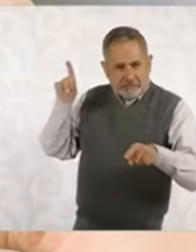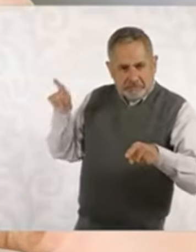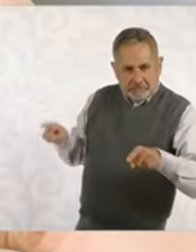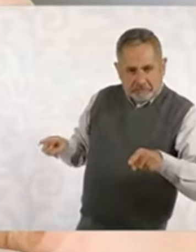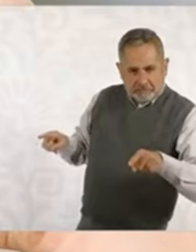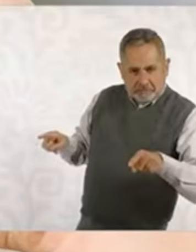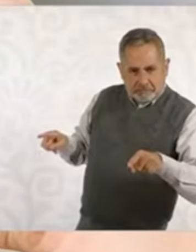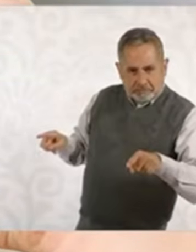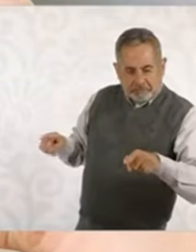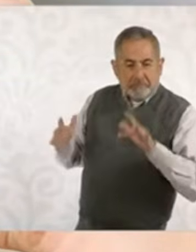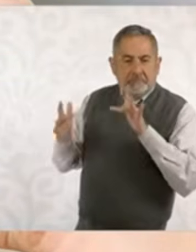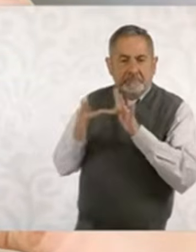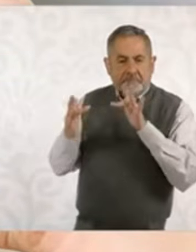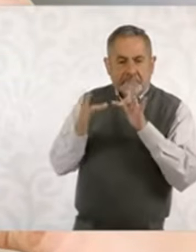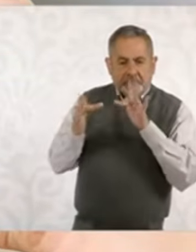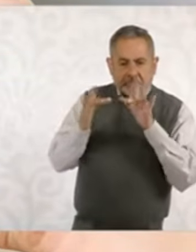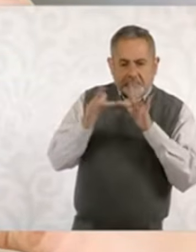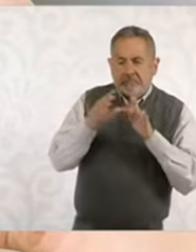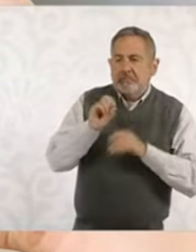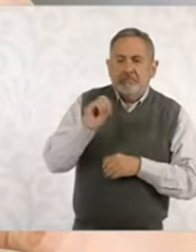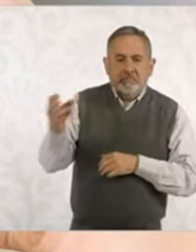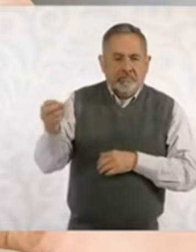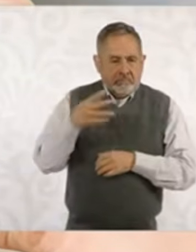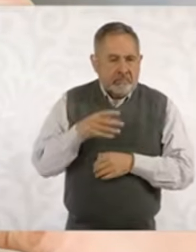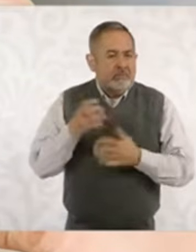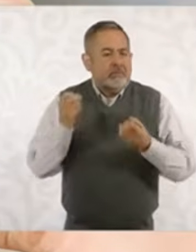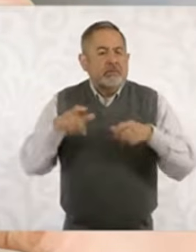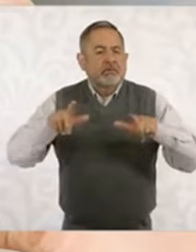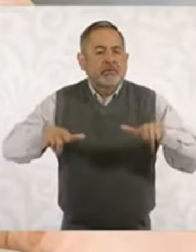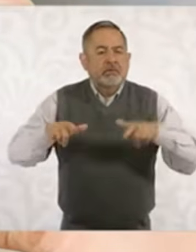800-368-4783. Lo pueden hacer también en nuestro portal